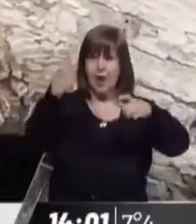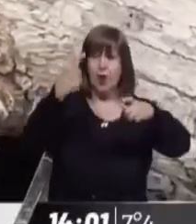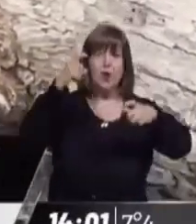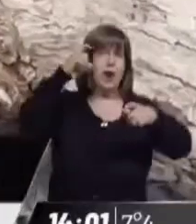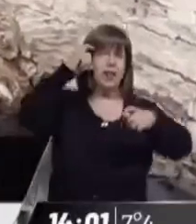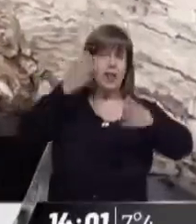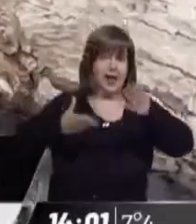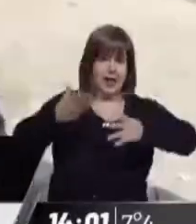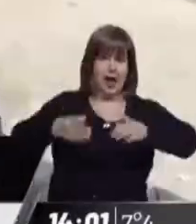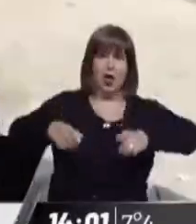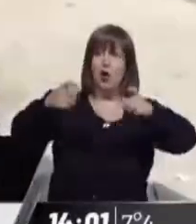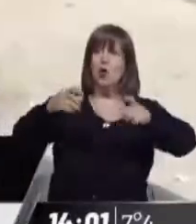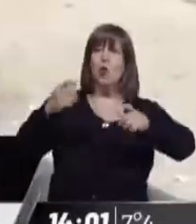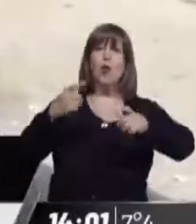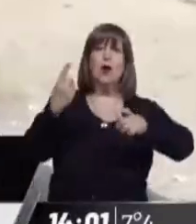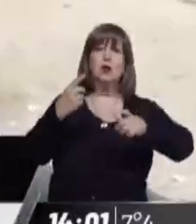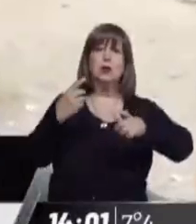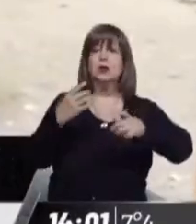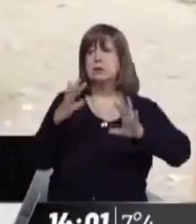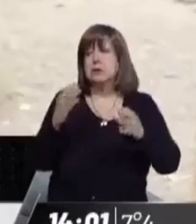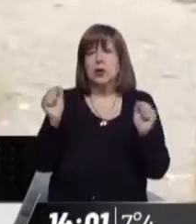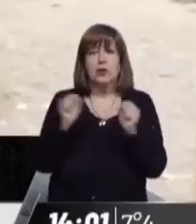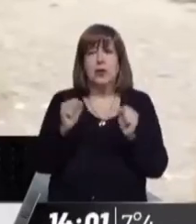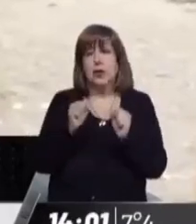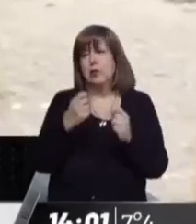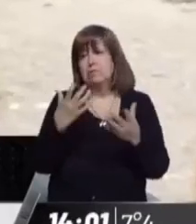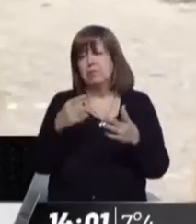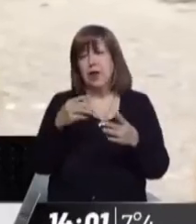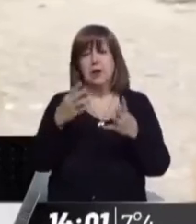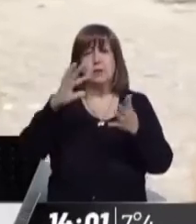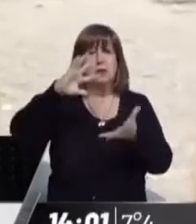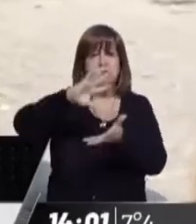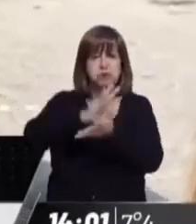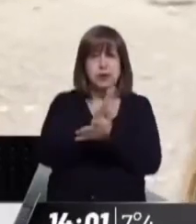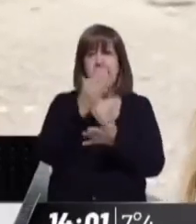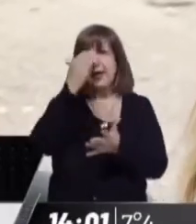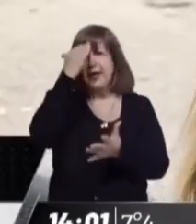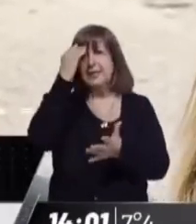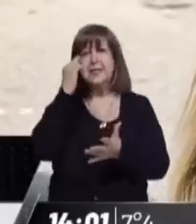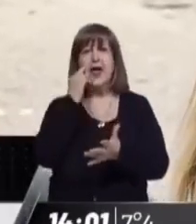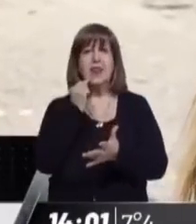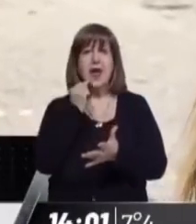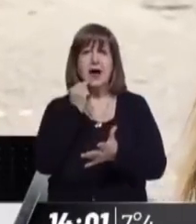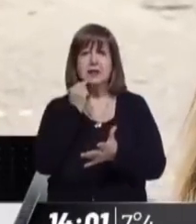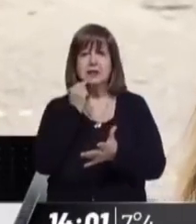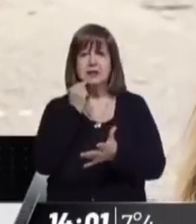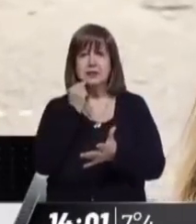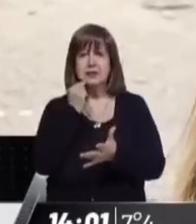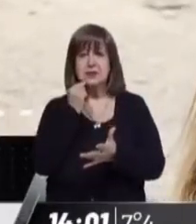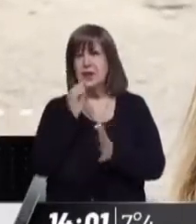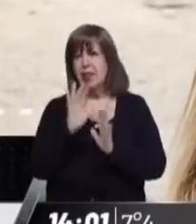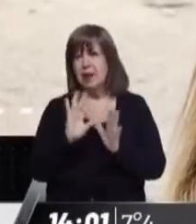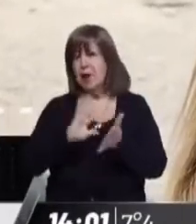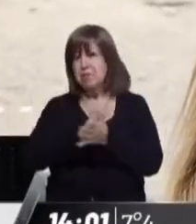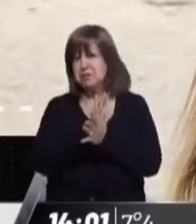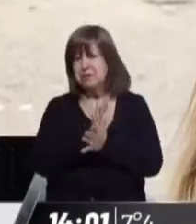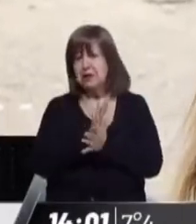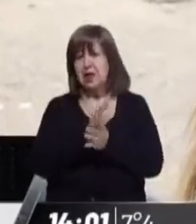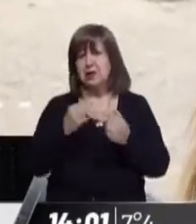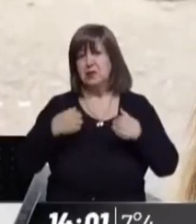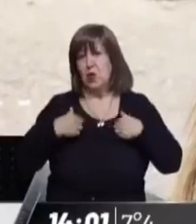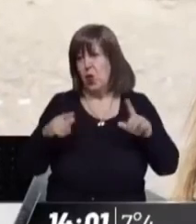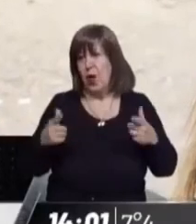Y 15 días, ahora con el frío hay que calentar el agua, algunos no tenemos calefacción, no